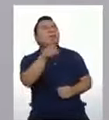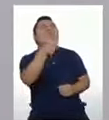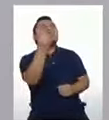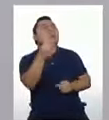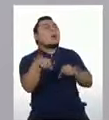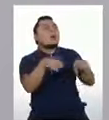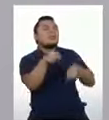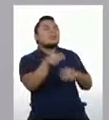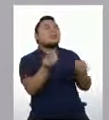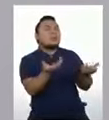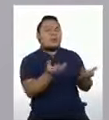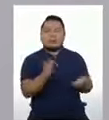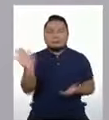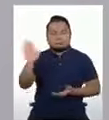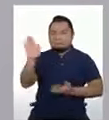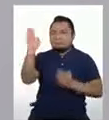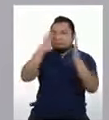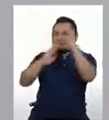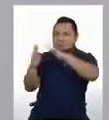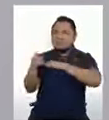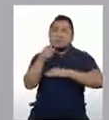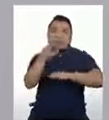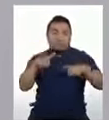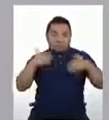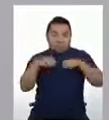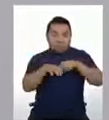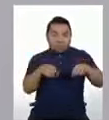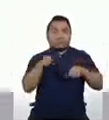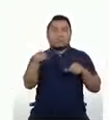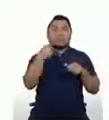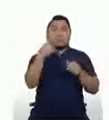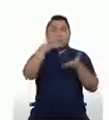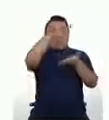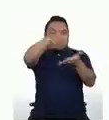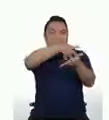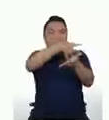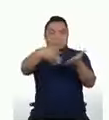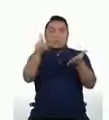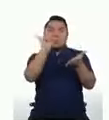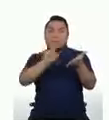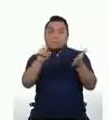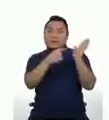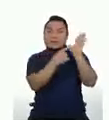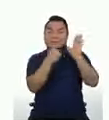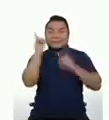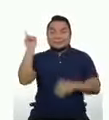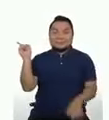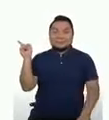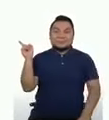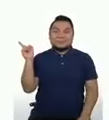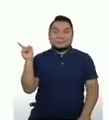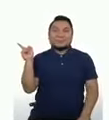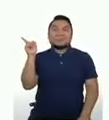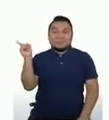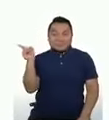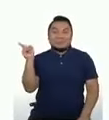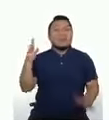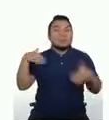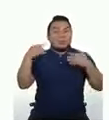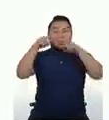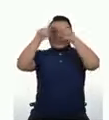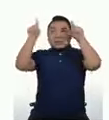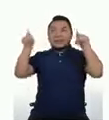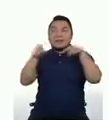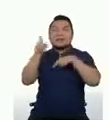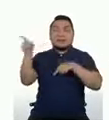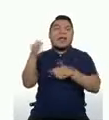profesora? No se preocupen, para ello podemos usar un cuadro como este. A continuación tenemos un cuadro que nos va a ayudar a